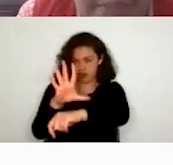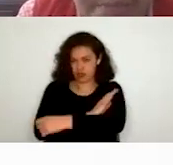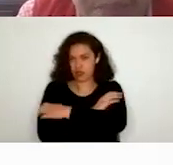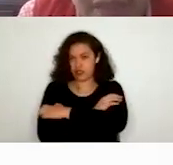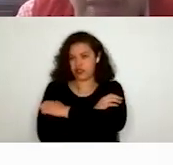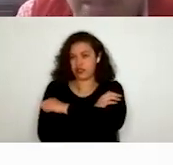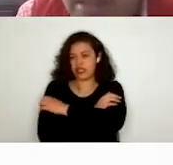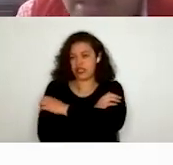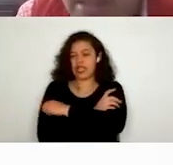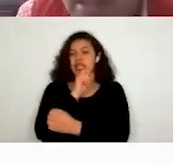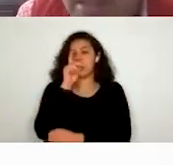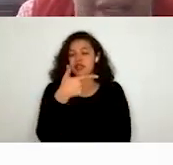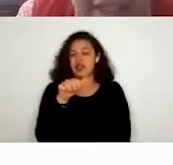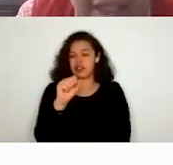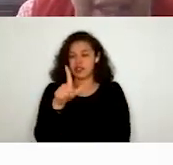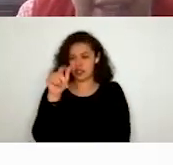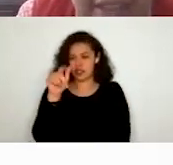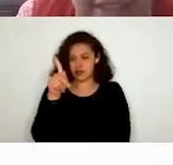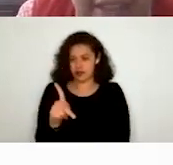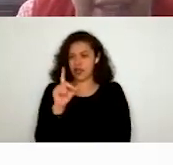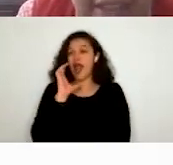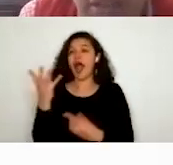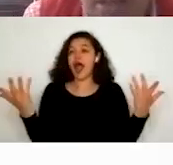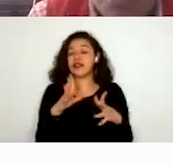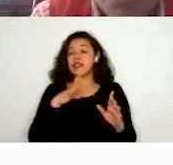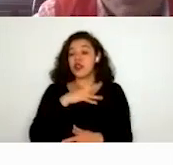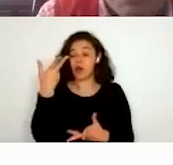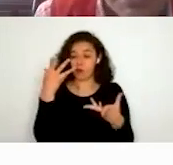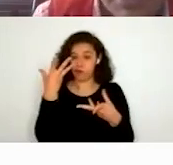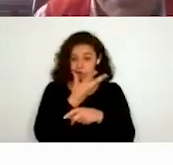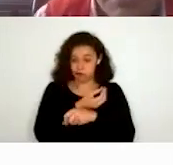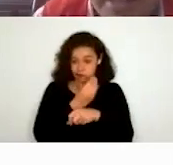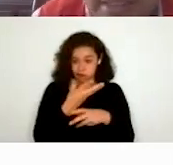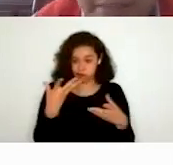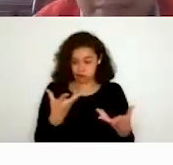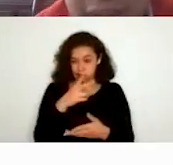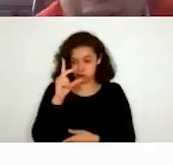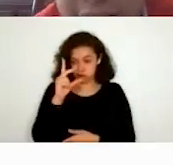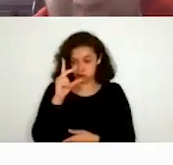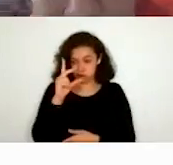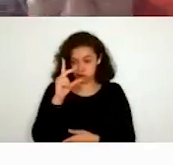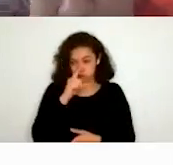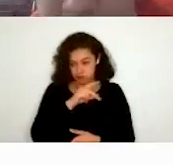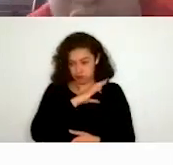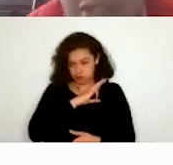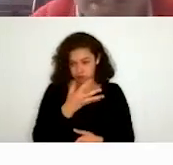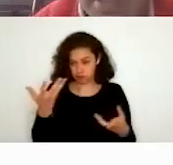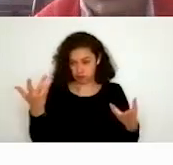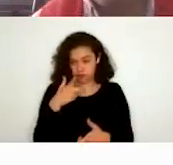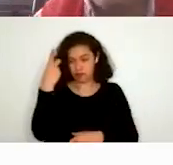LP, ya que si no se realiza este mantenimiento, pueden presentar fallas y